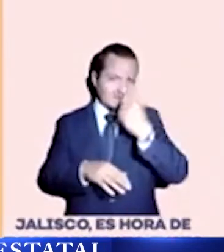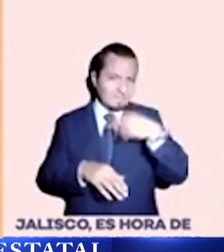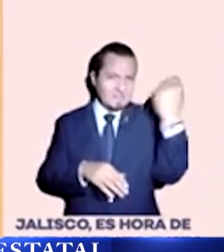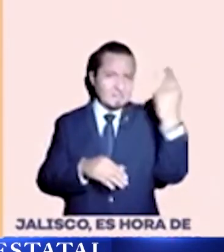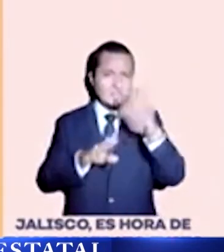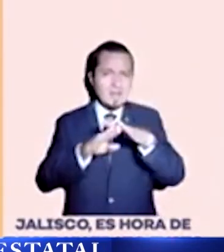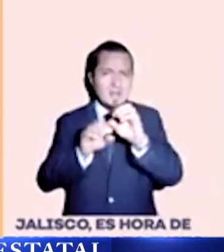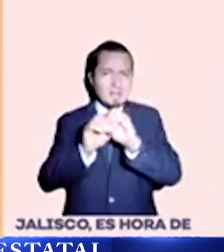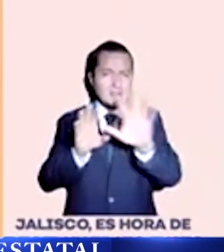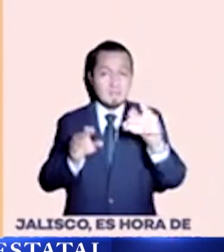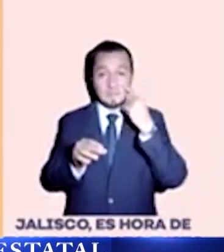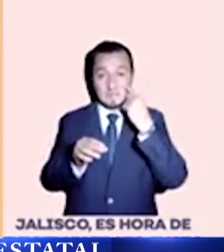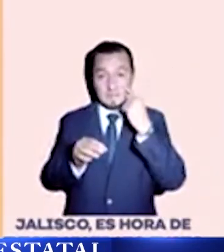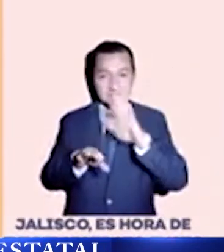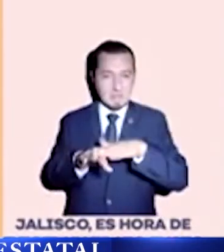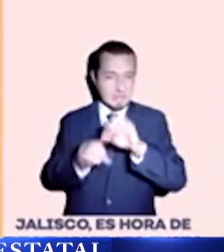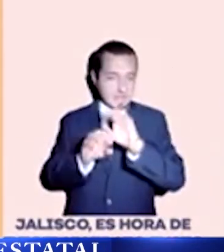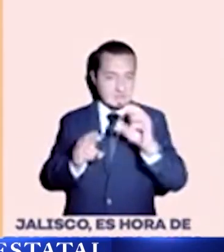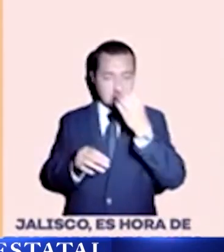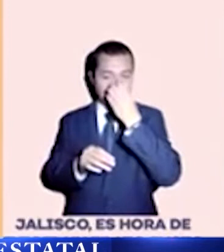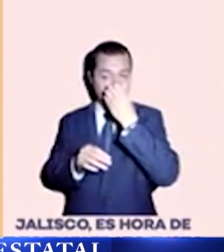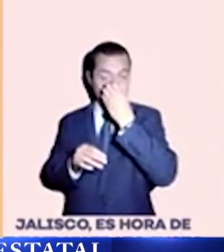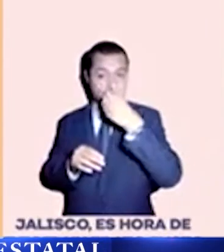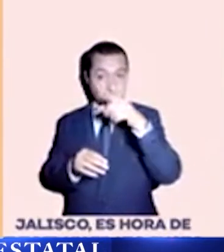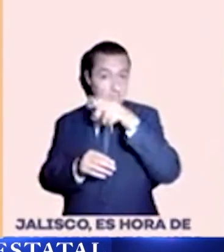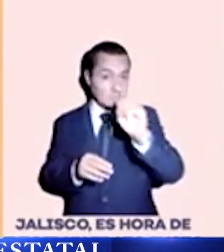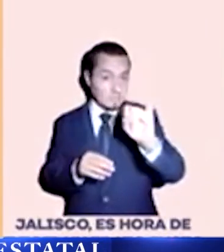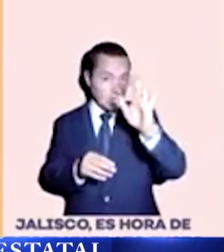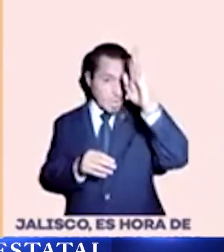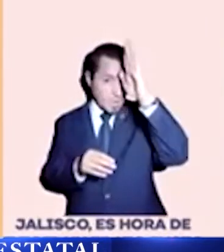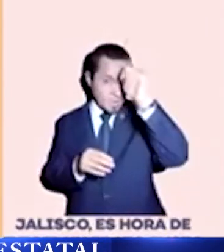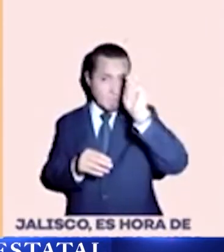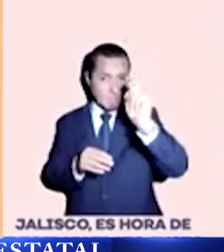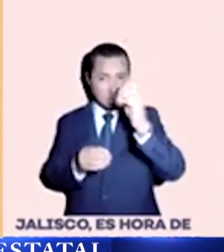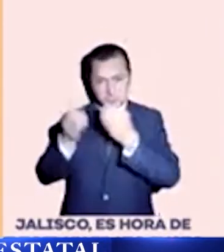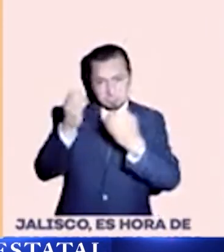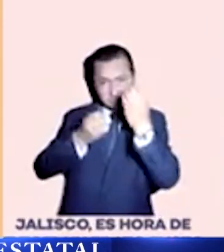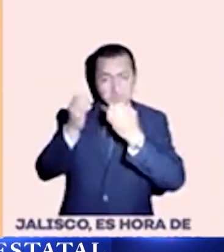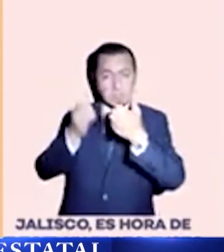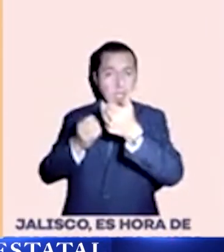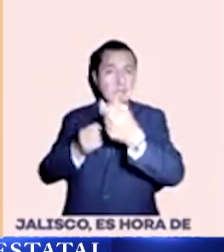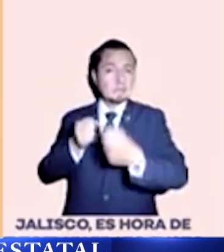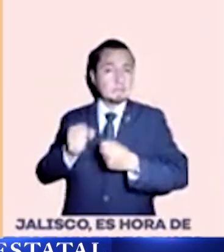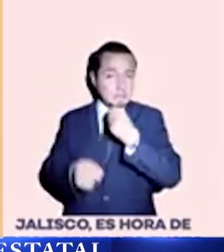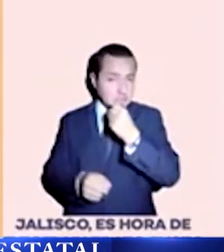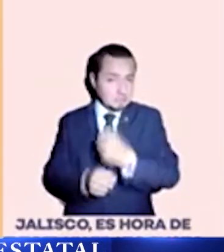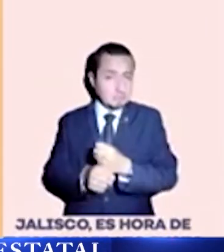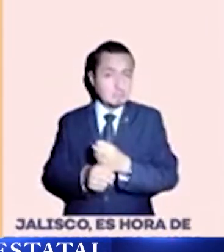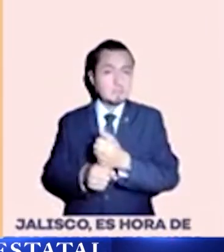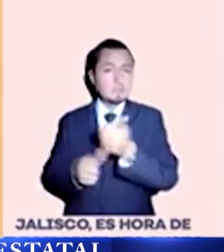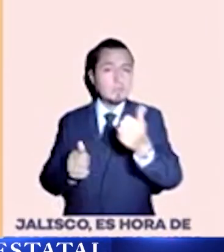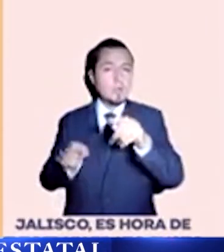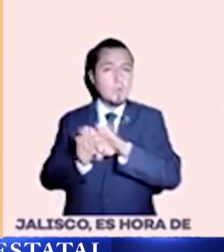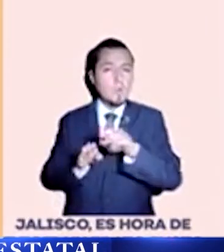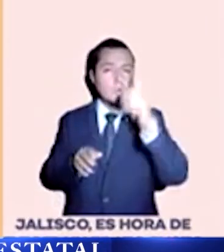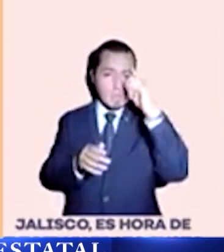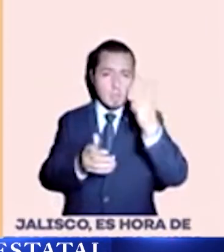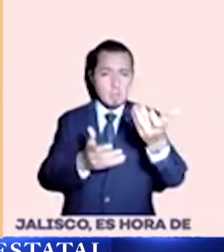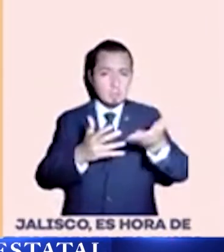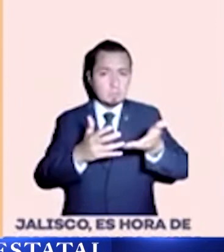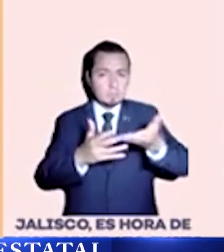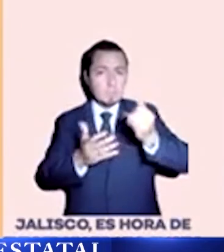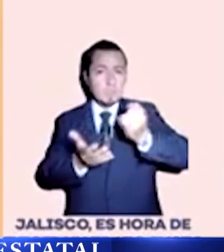Secretaría de Educación es la siguiente. ¿Estás de acuerdo en que se revise cada 6 años la manera en que se reparte el dinero